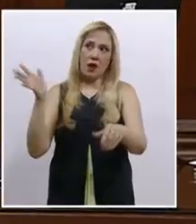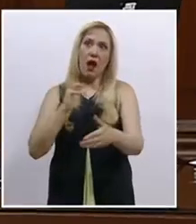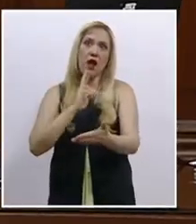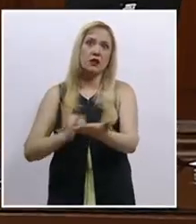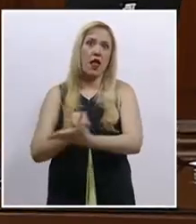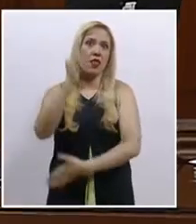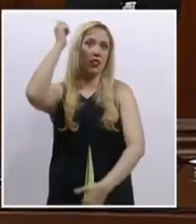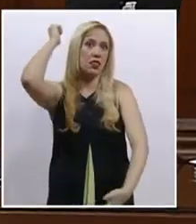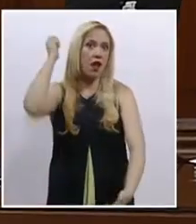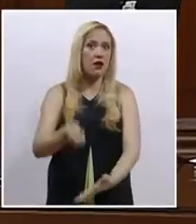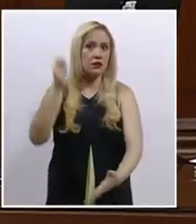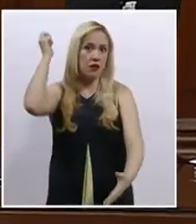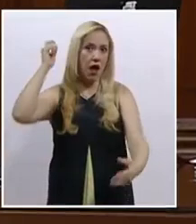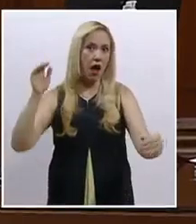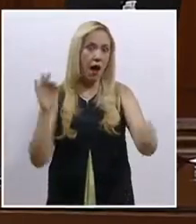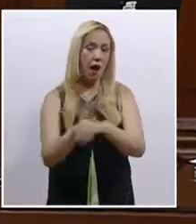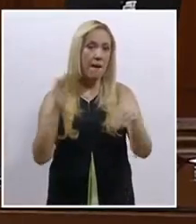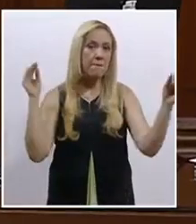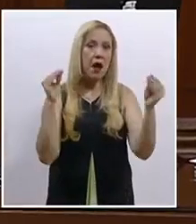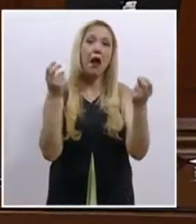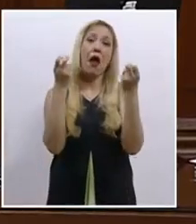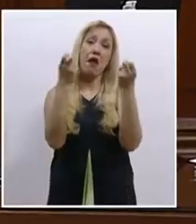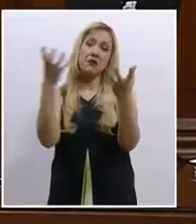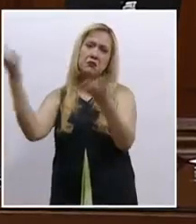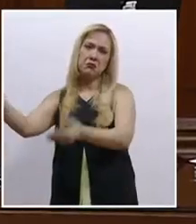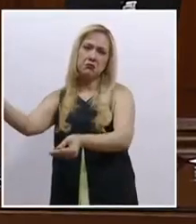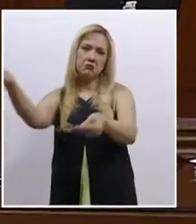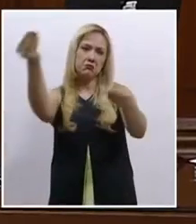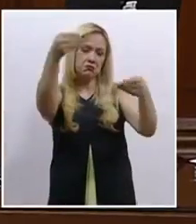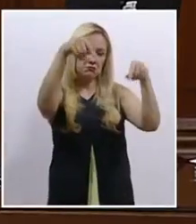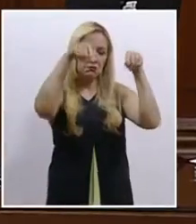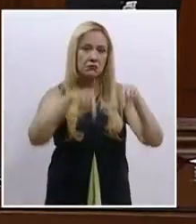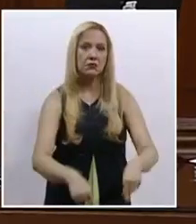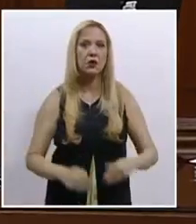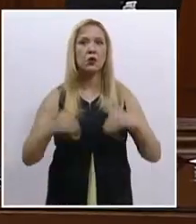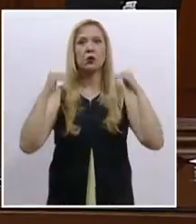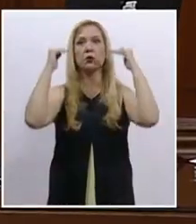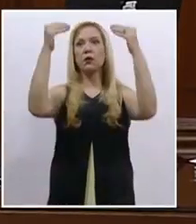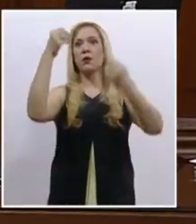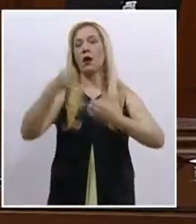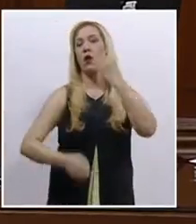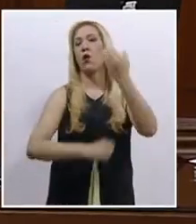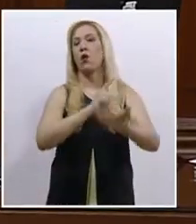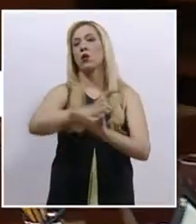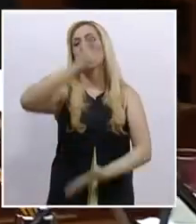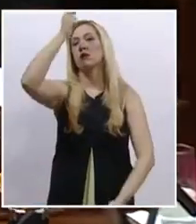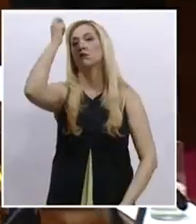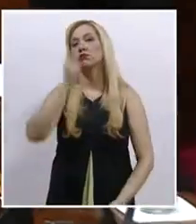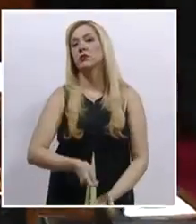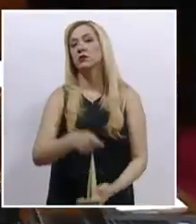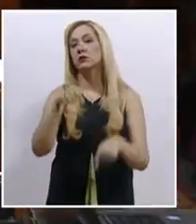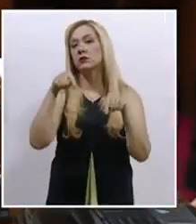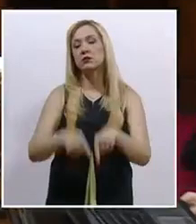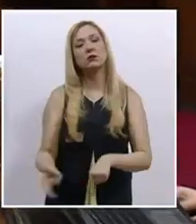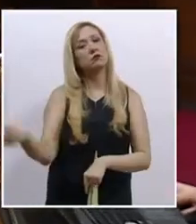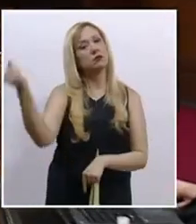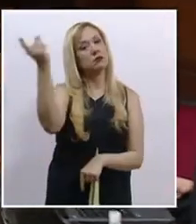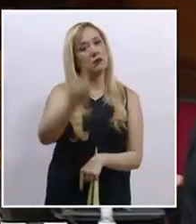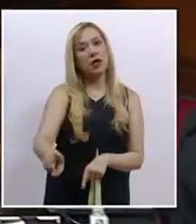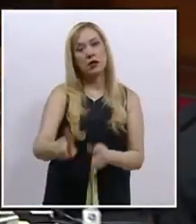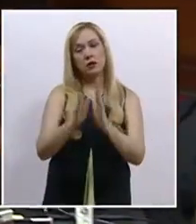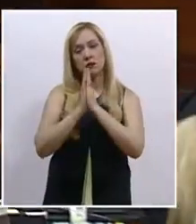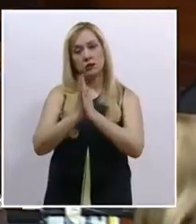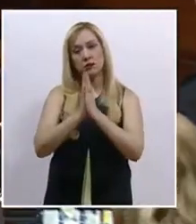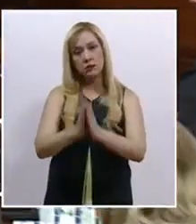suma, es como llega el asunto a la Suprema Corte, que culmina con esta orden de